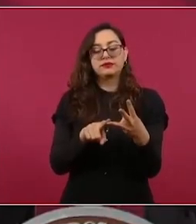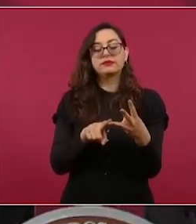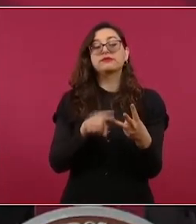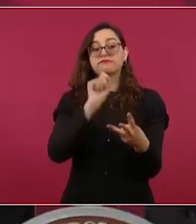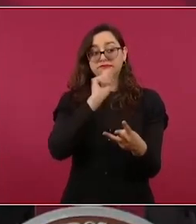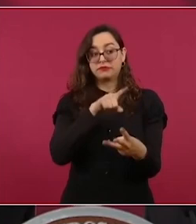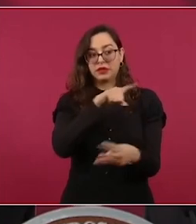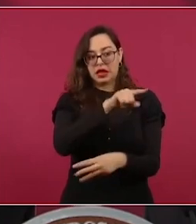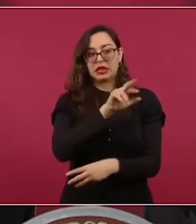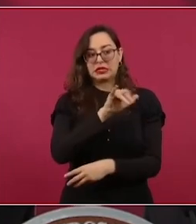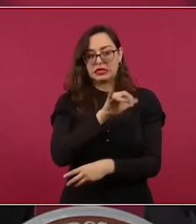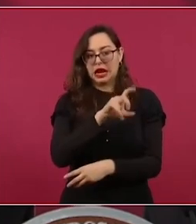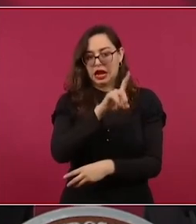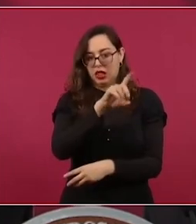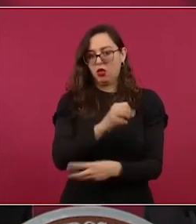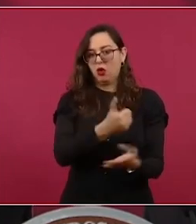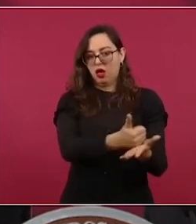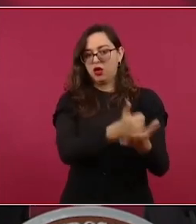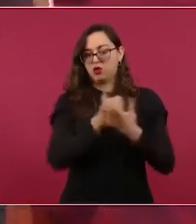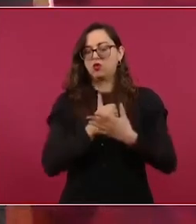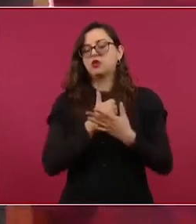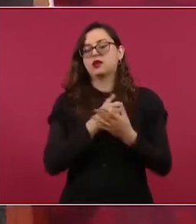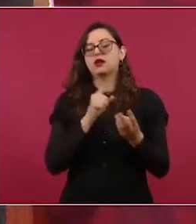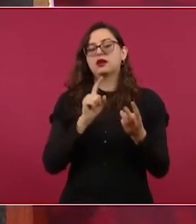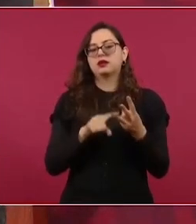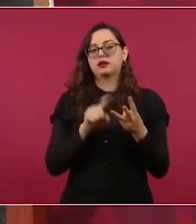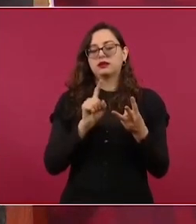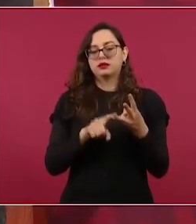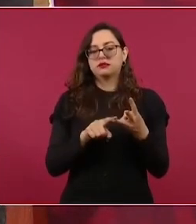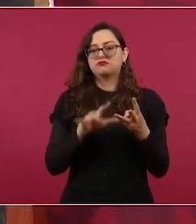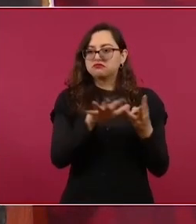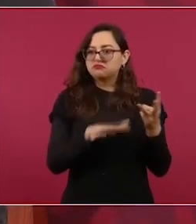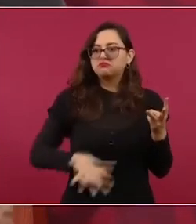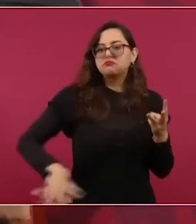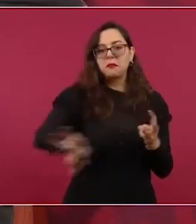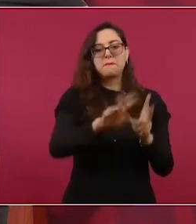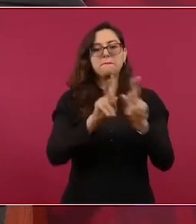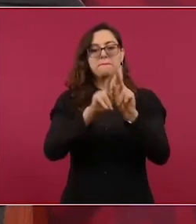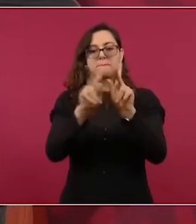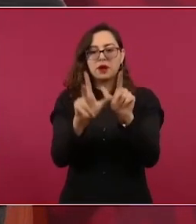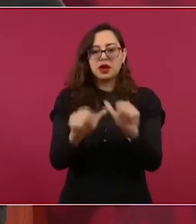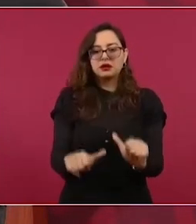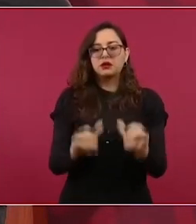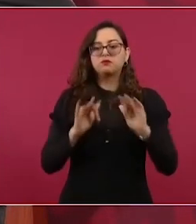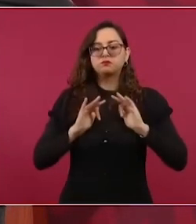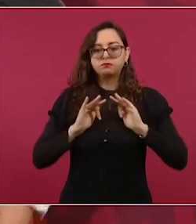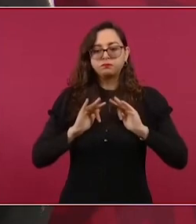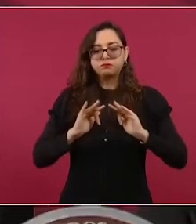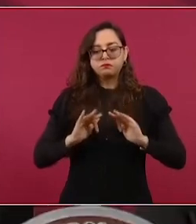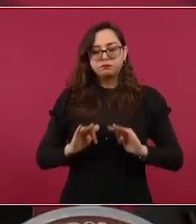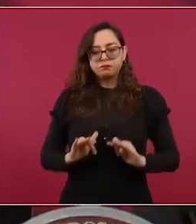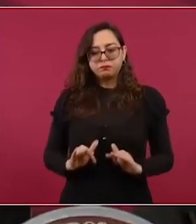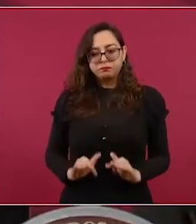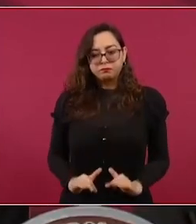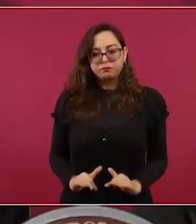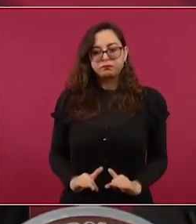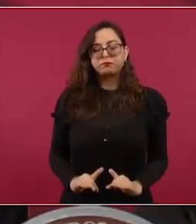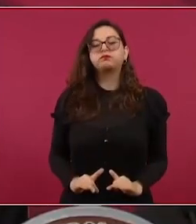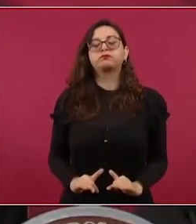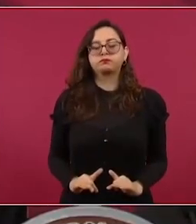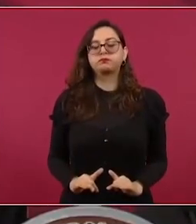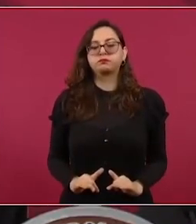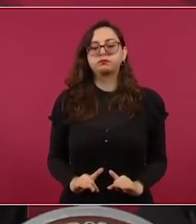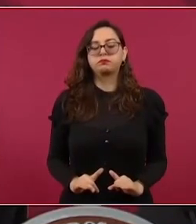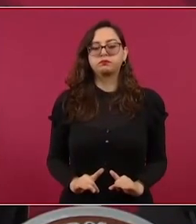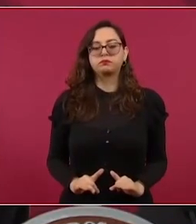Coahuila para mantener la paz, la tranquilidad. Se manejó